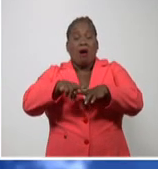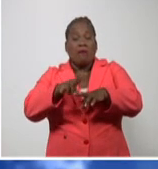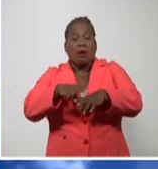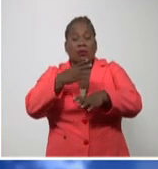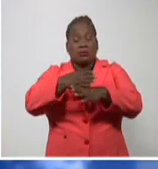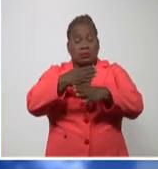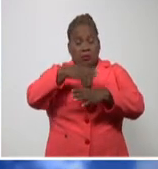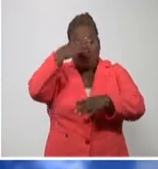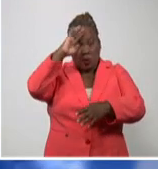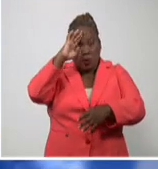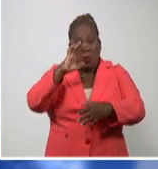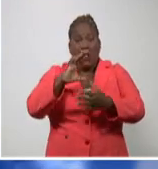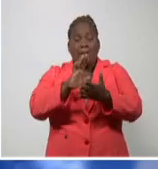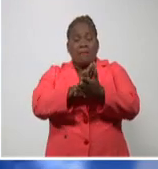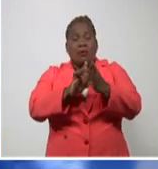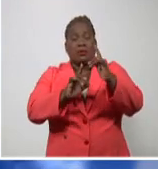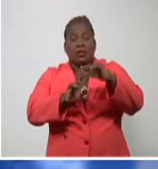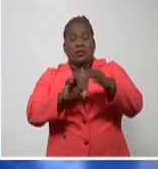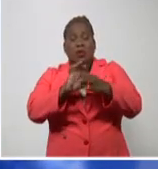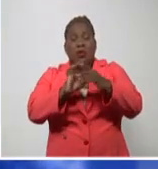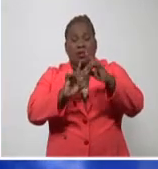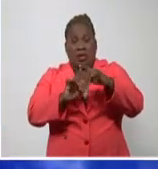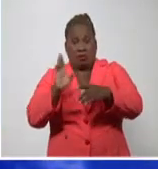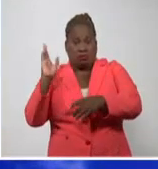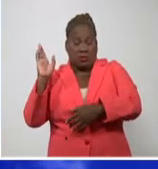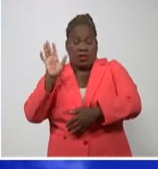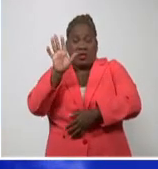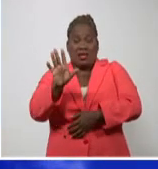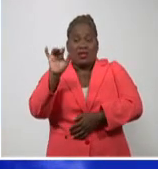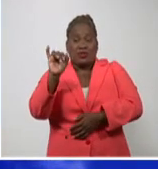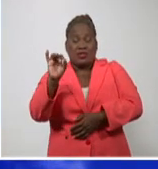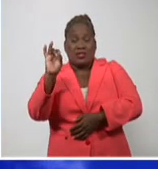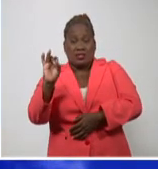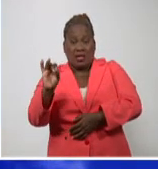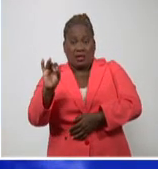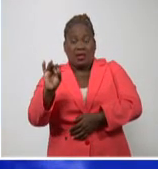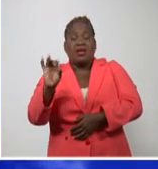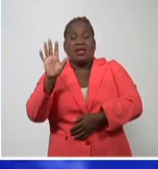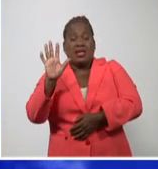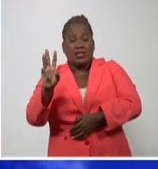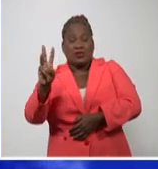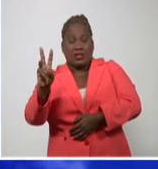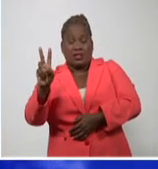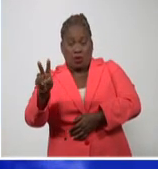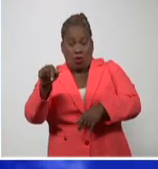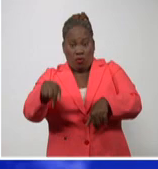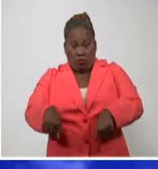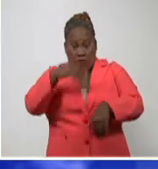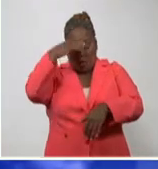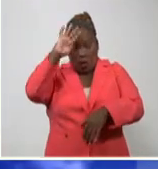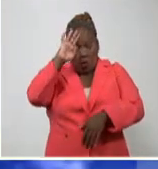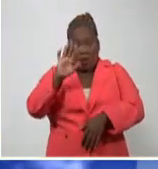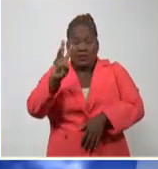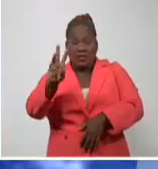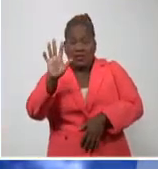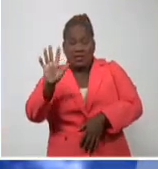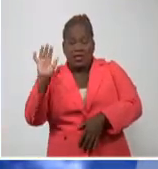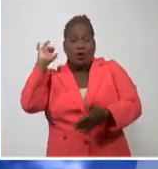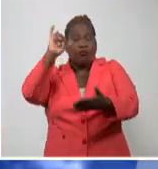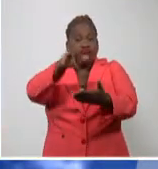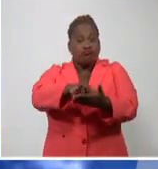complicarse Guantánamo. con De esto. los Bien, entonces en 567 general casos, tenemos uno de 532 los son datos bien autóctonos y y hemos tenido 35 de importados. los